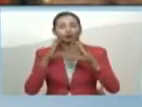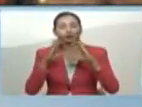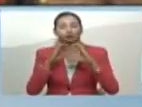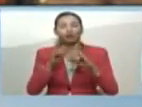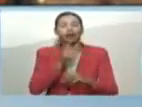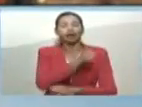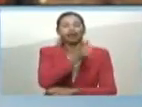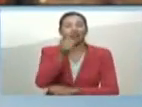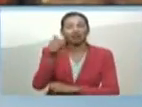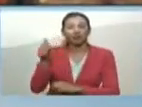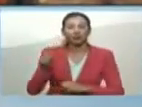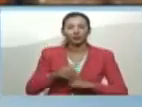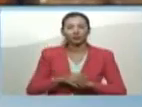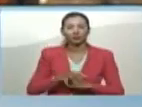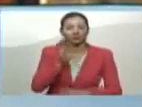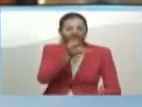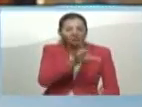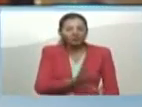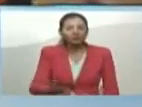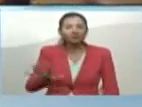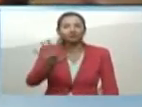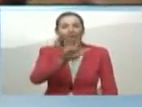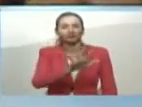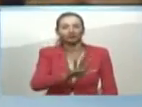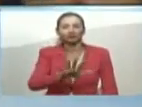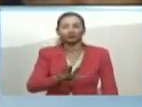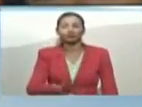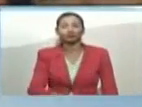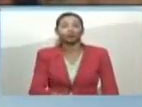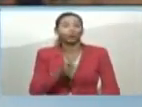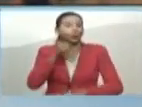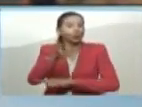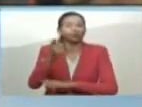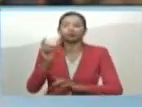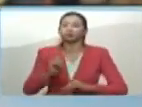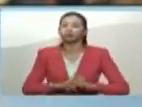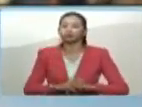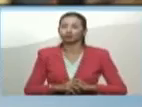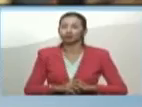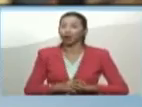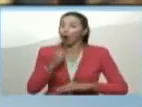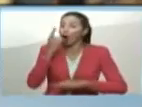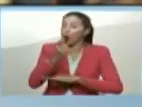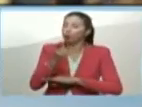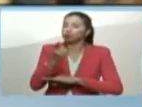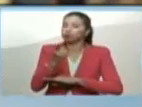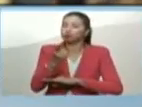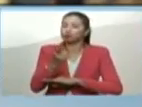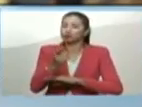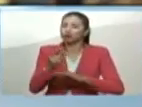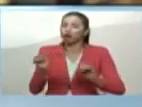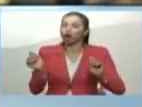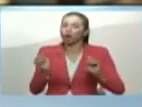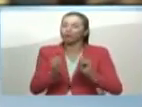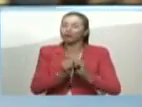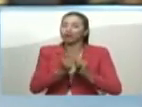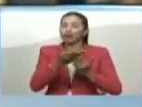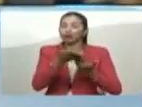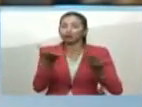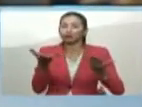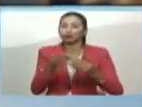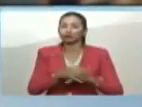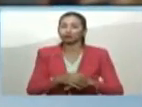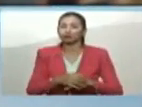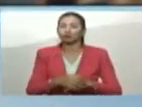los estados con carácter vinculante a todos estos compañeros que de una u otra manera